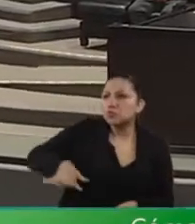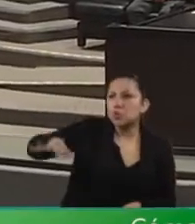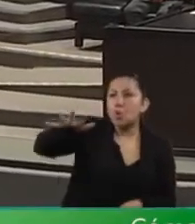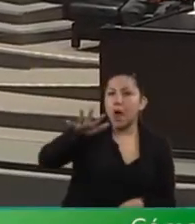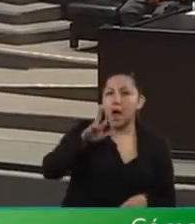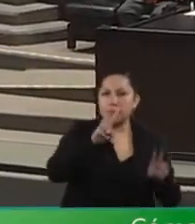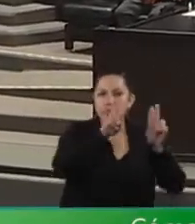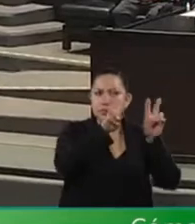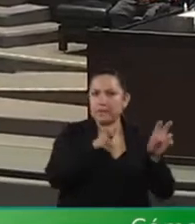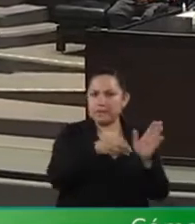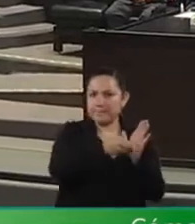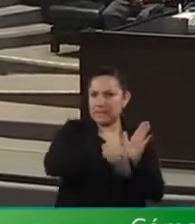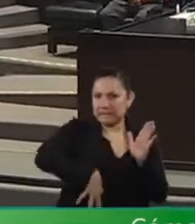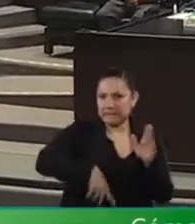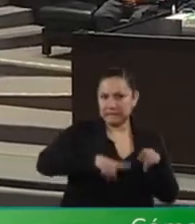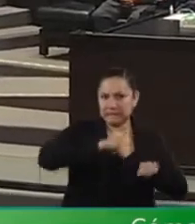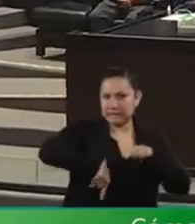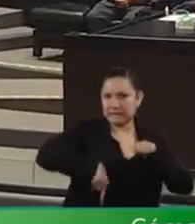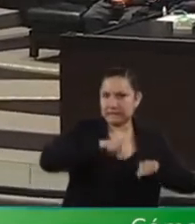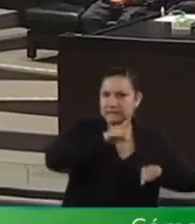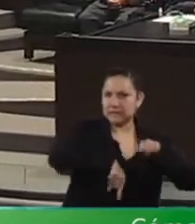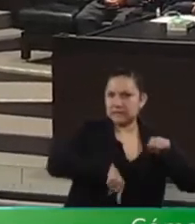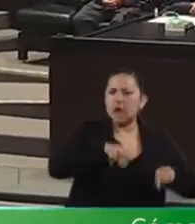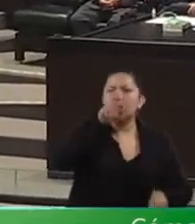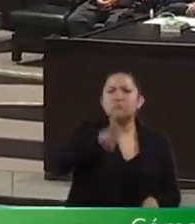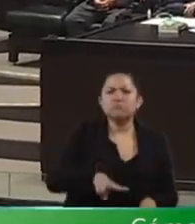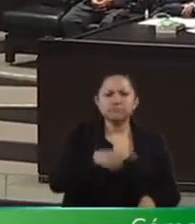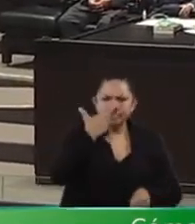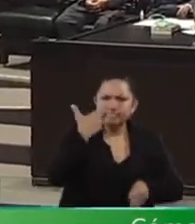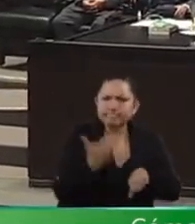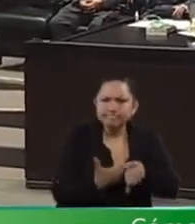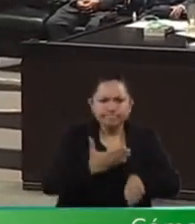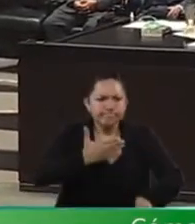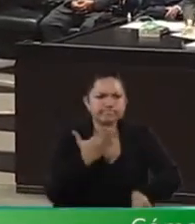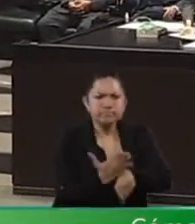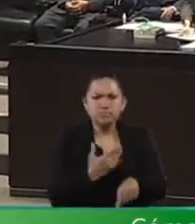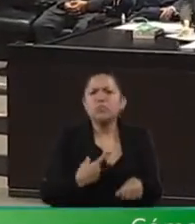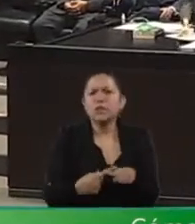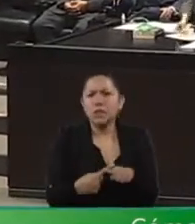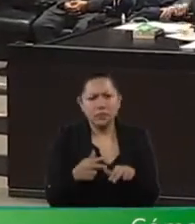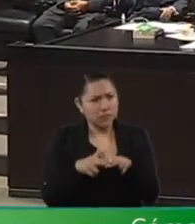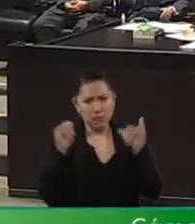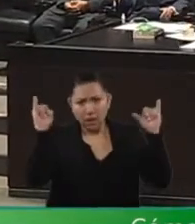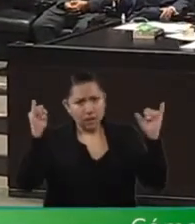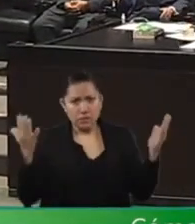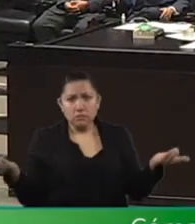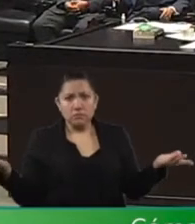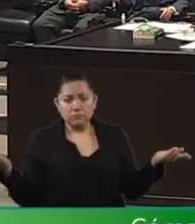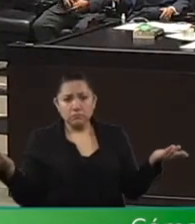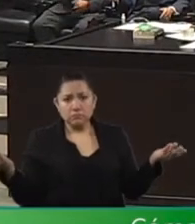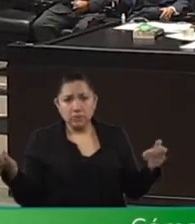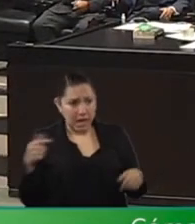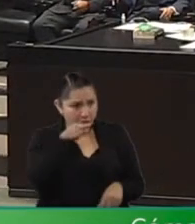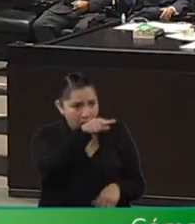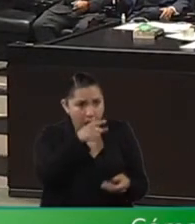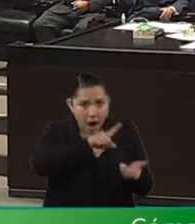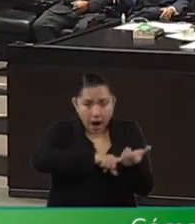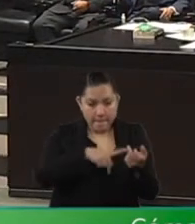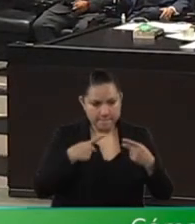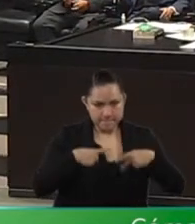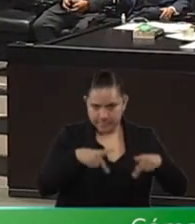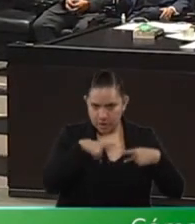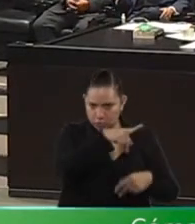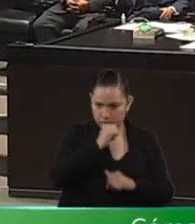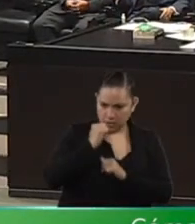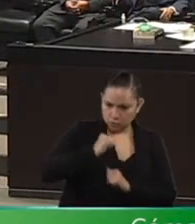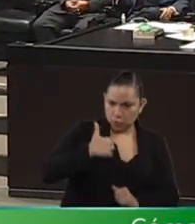por la cual nadie ha pagado, ni siquiera abandonando el encargo de responsabilidad que